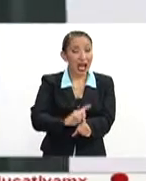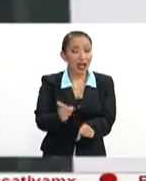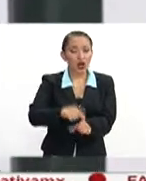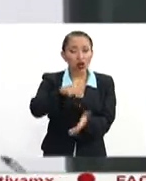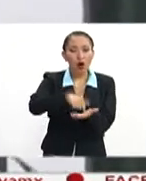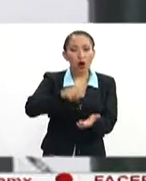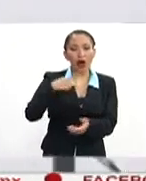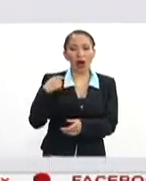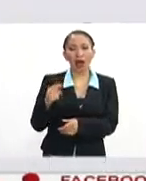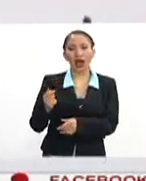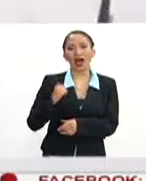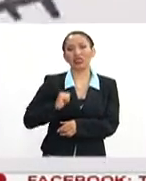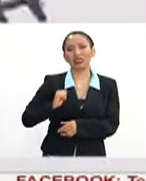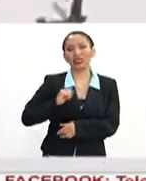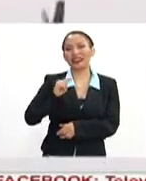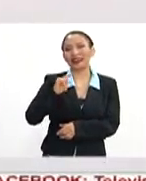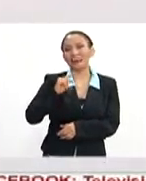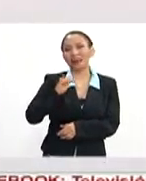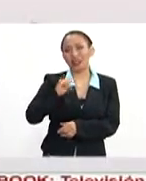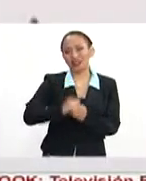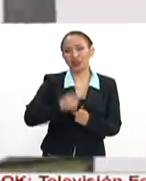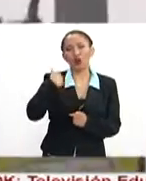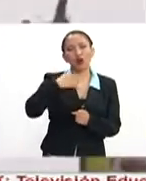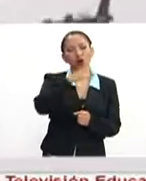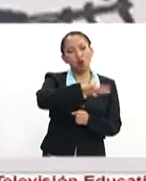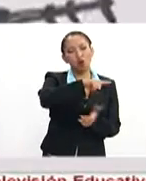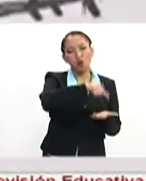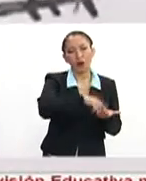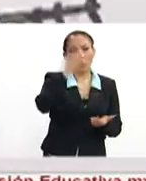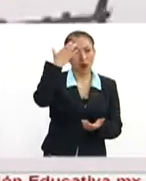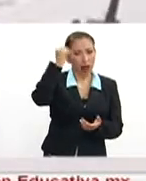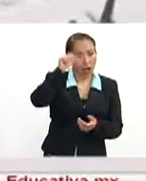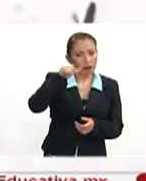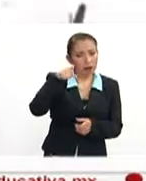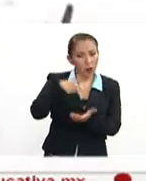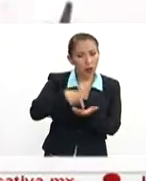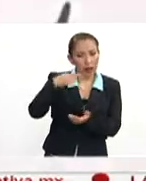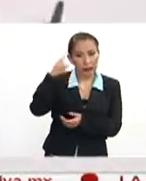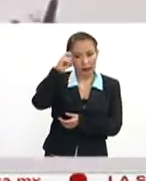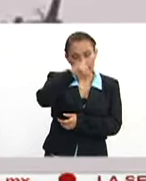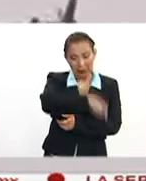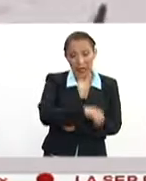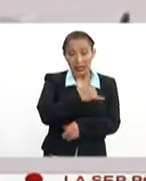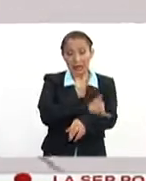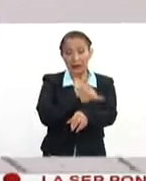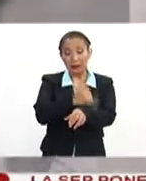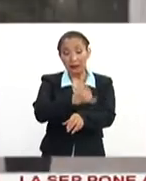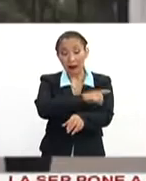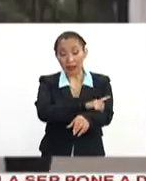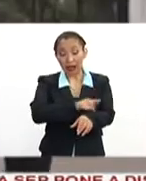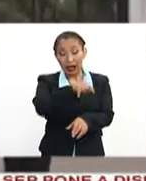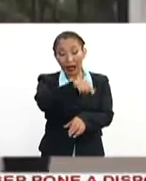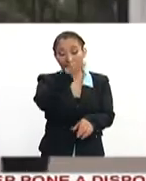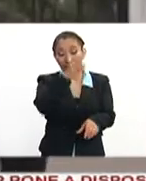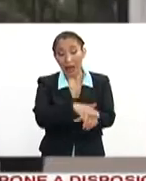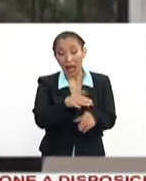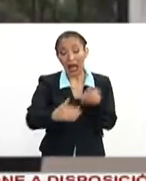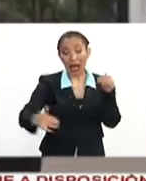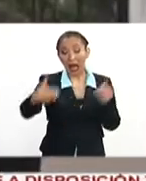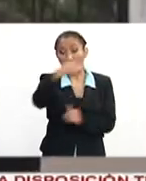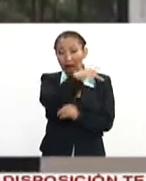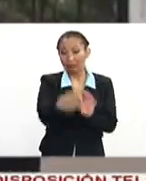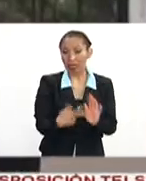zonas como Tepito y la colonia Morelos algunos de los focos rojos. Sin embargo, aseguró que Iztapalapa es la delegación que presenta